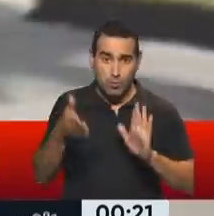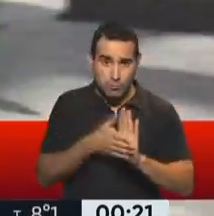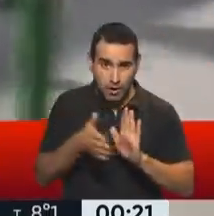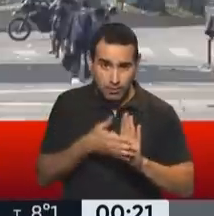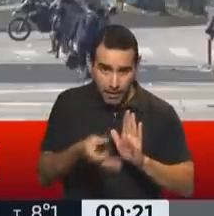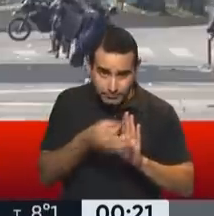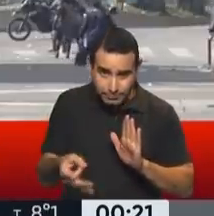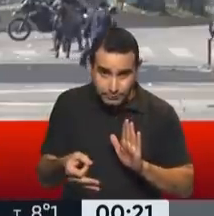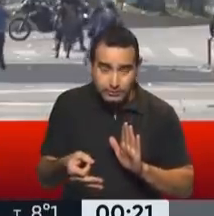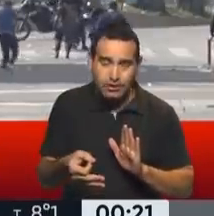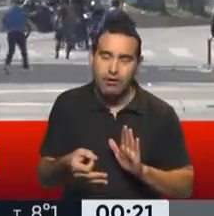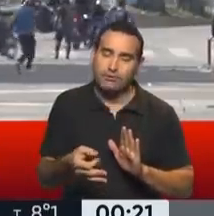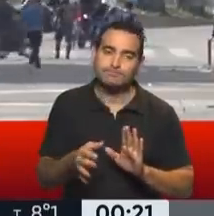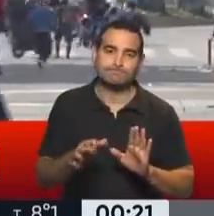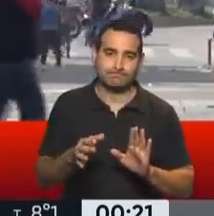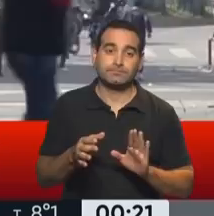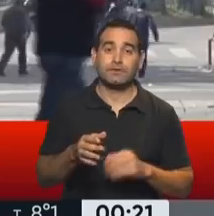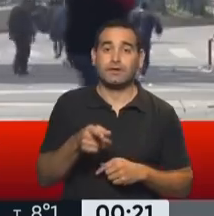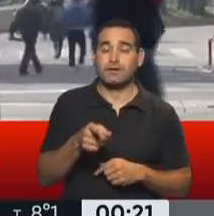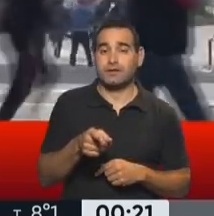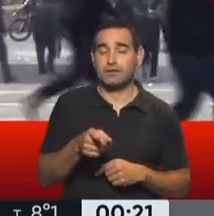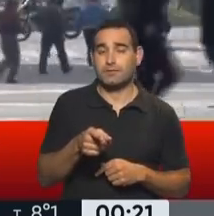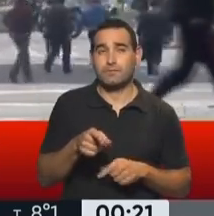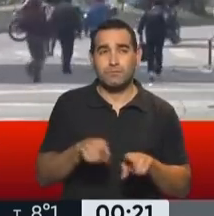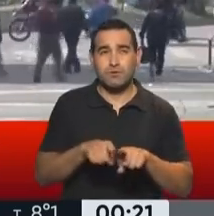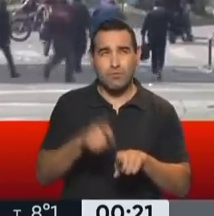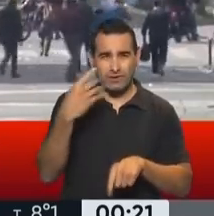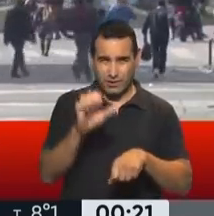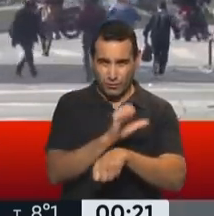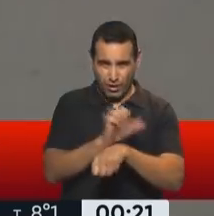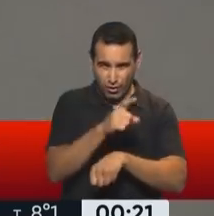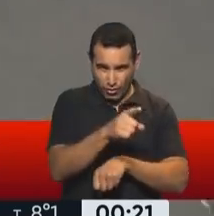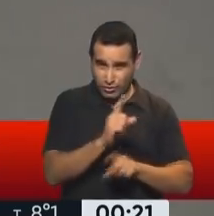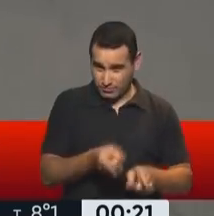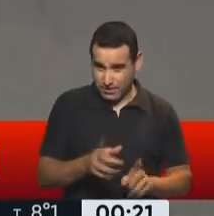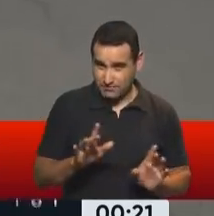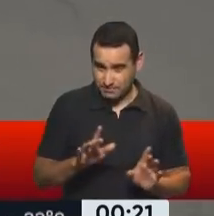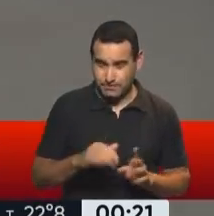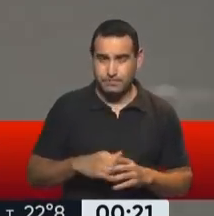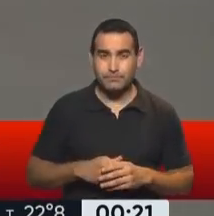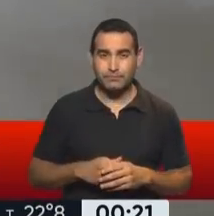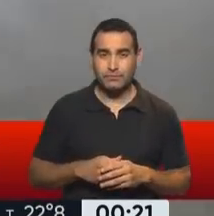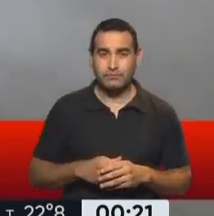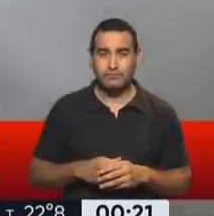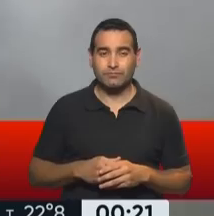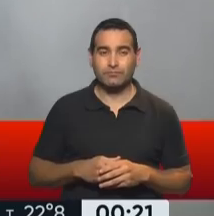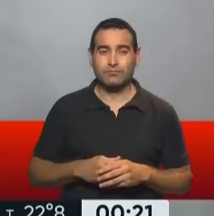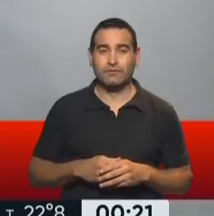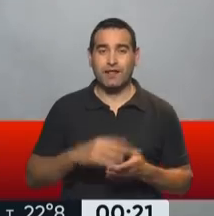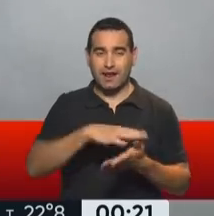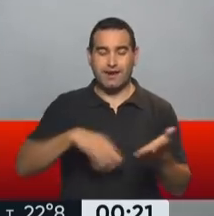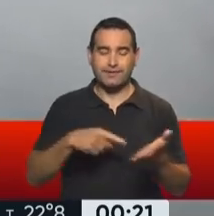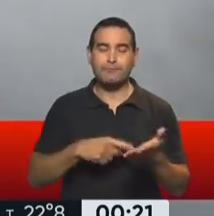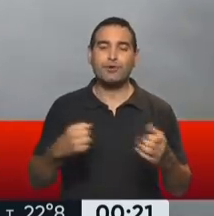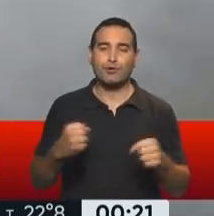reafirmarse podríamos estar hablando que ya se dio también en Ecuador, se podría, digamos, confirmar con esta carta de que se